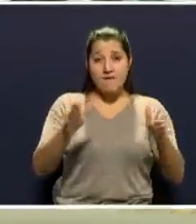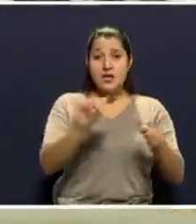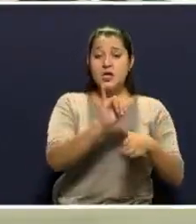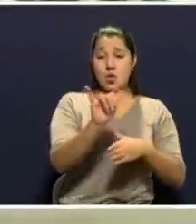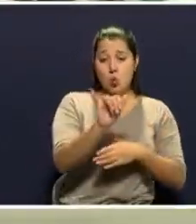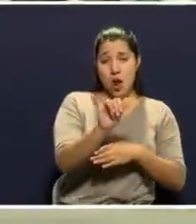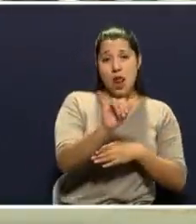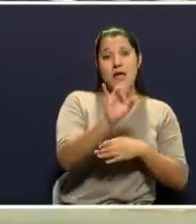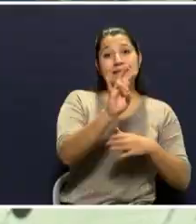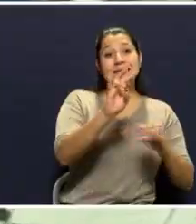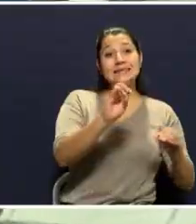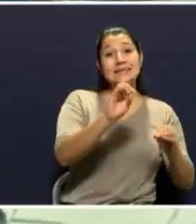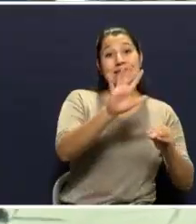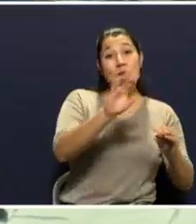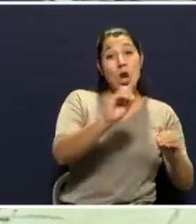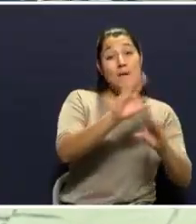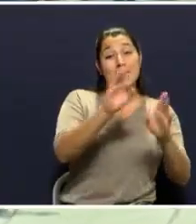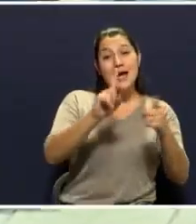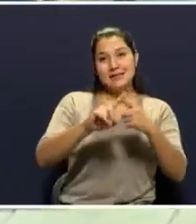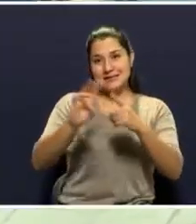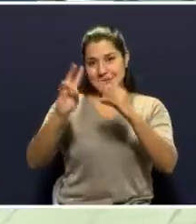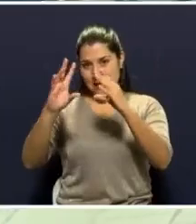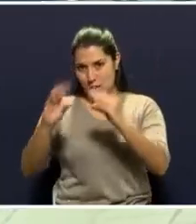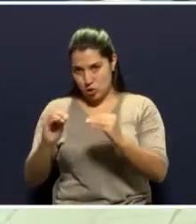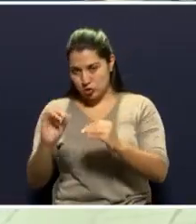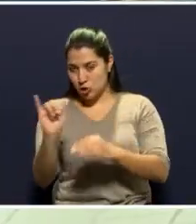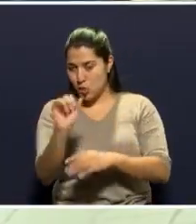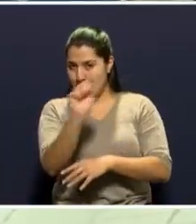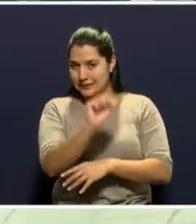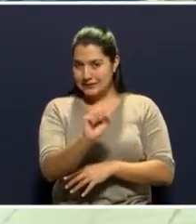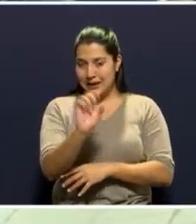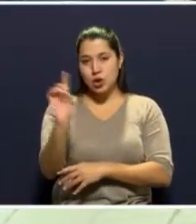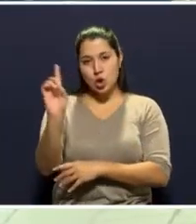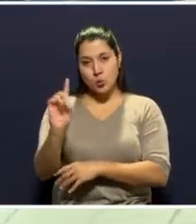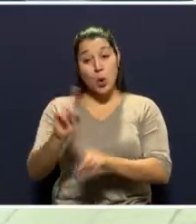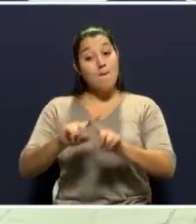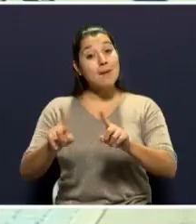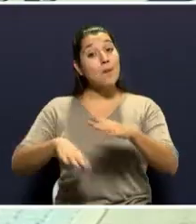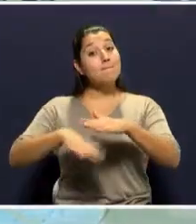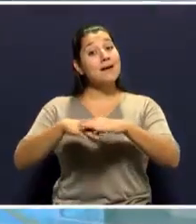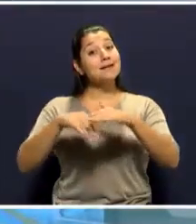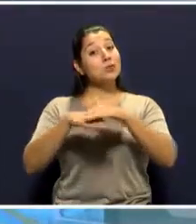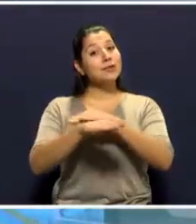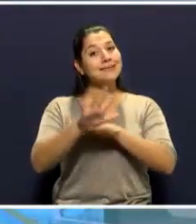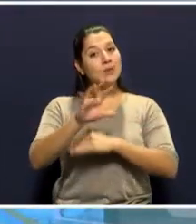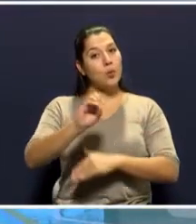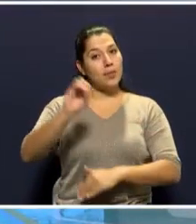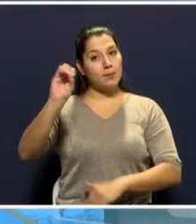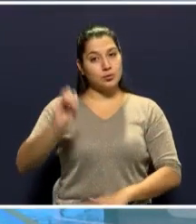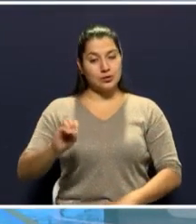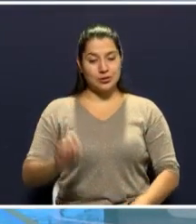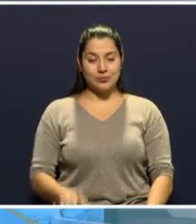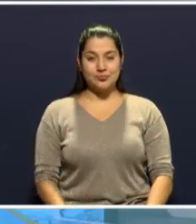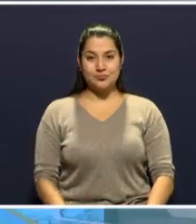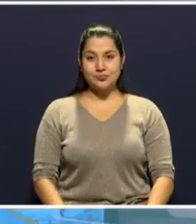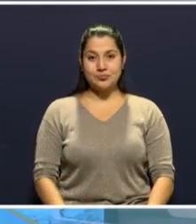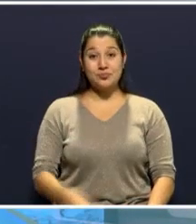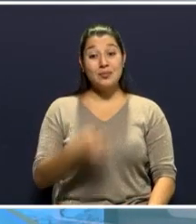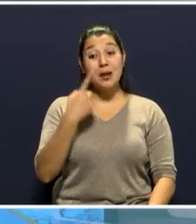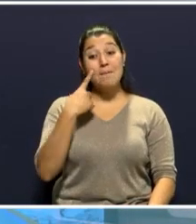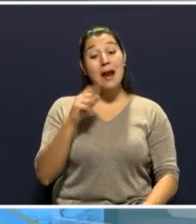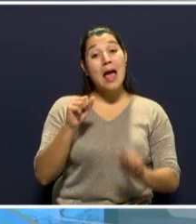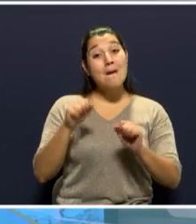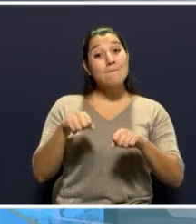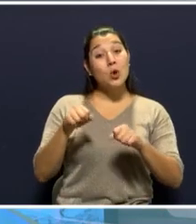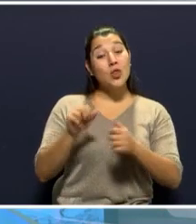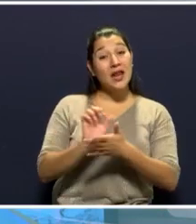sábados y domingos. Estas deberán trabajar con un aforo del 50%. Para evitar el